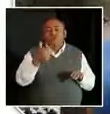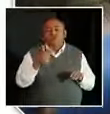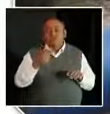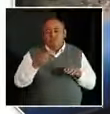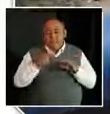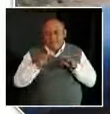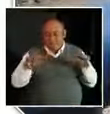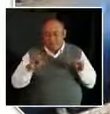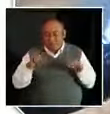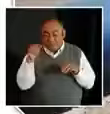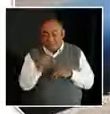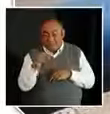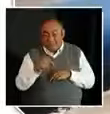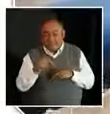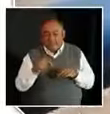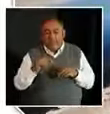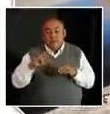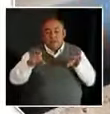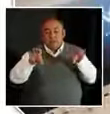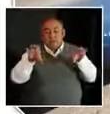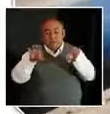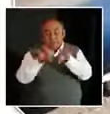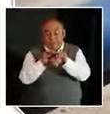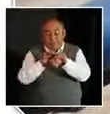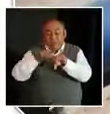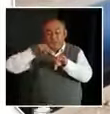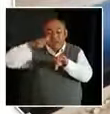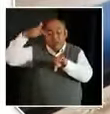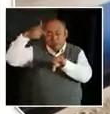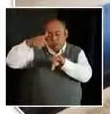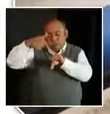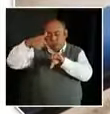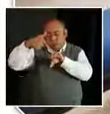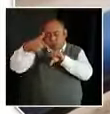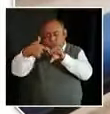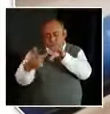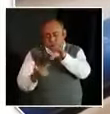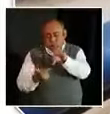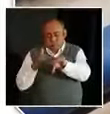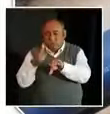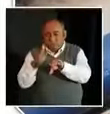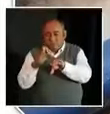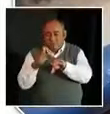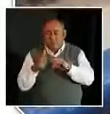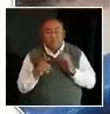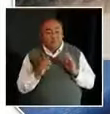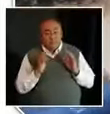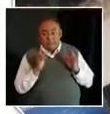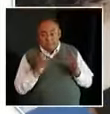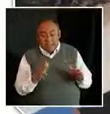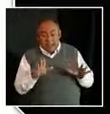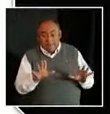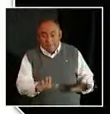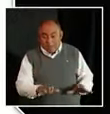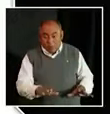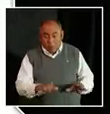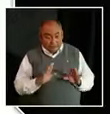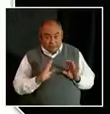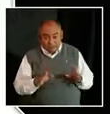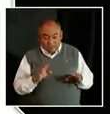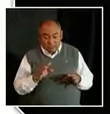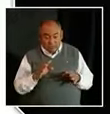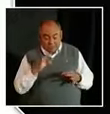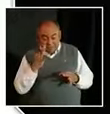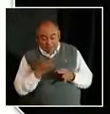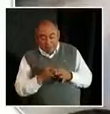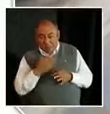ellos, hacen un tubo de 24 metros de longitud y una vez que ya está abajo, que ya está soldado,